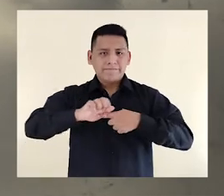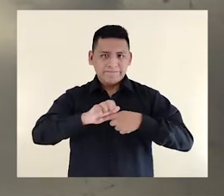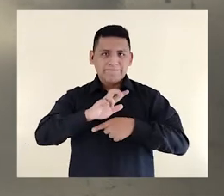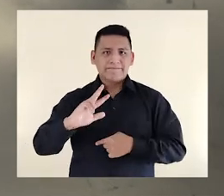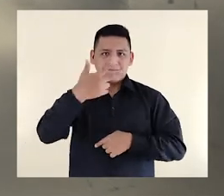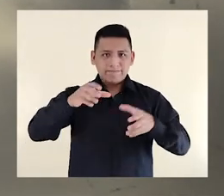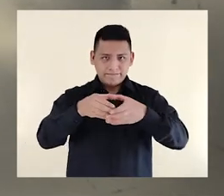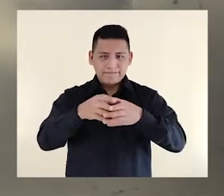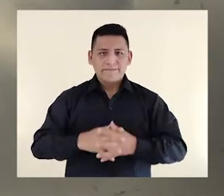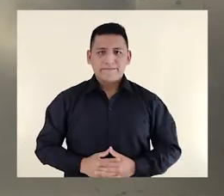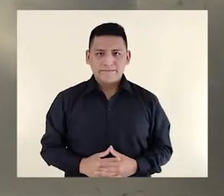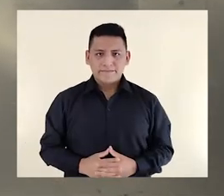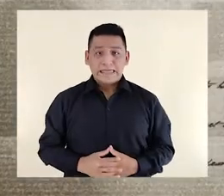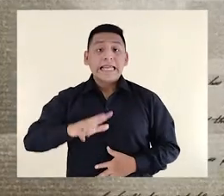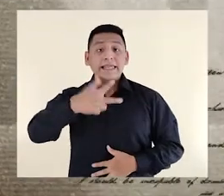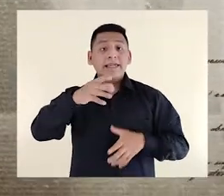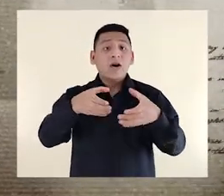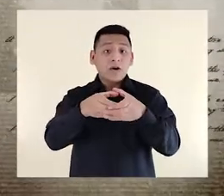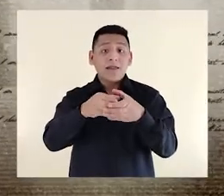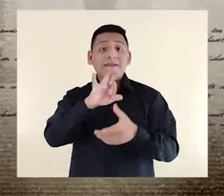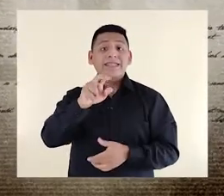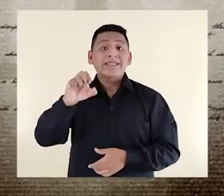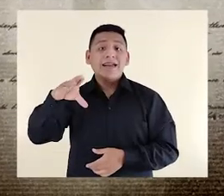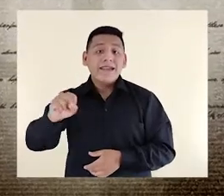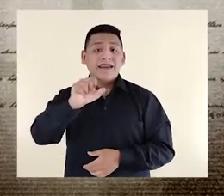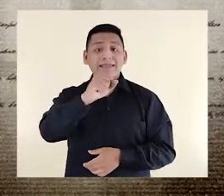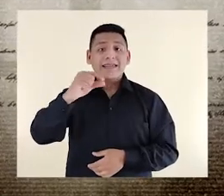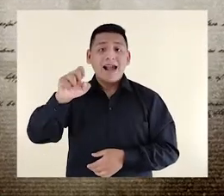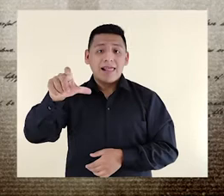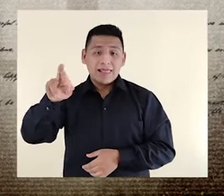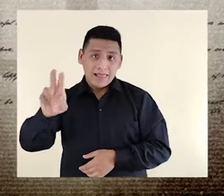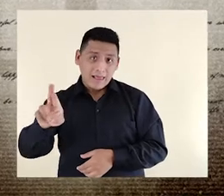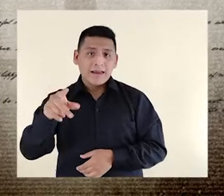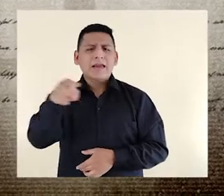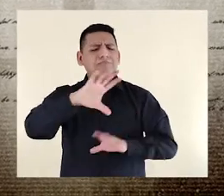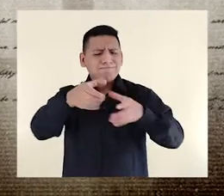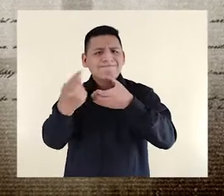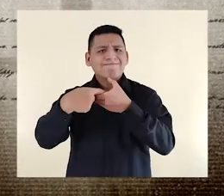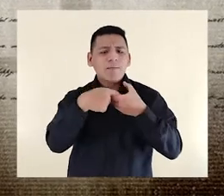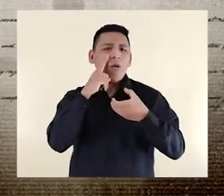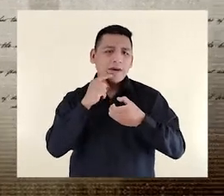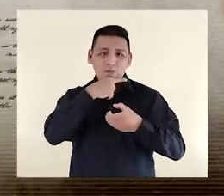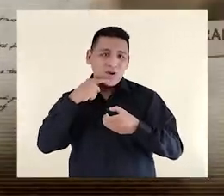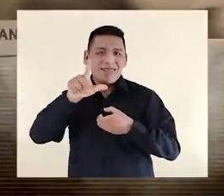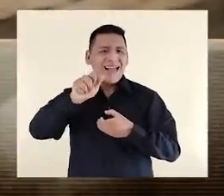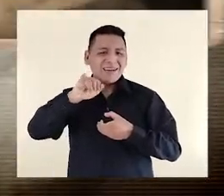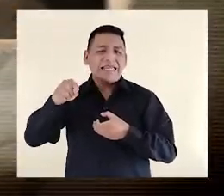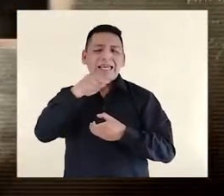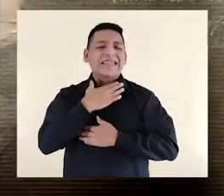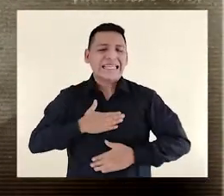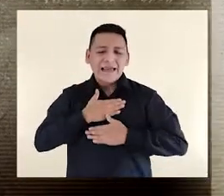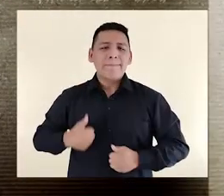Casa de Ejercicios de la Tercera Orden. La Tercera Orden Franciscana Seglar está formada por hombres y mujeres laicos que